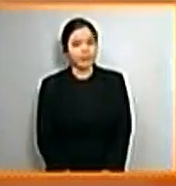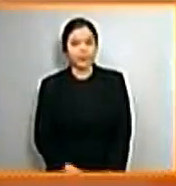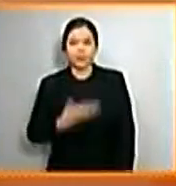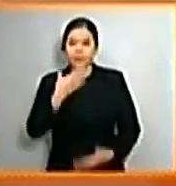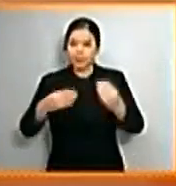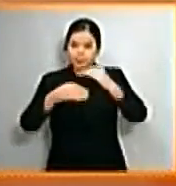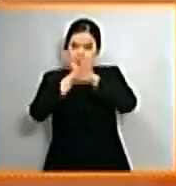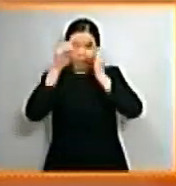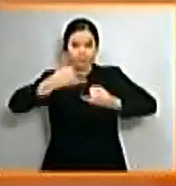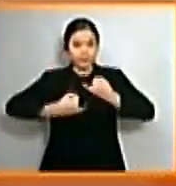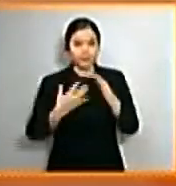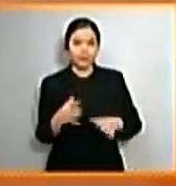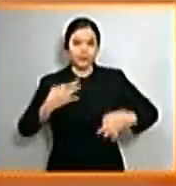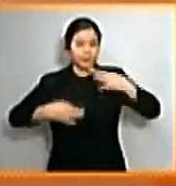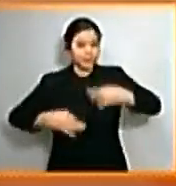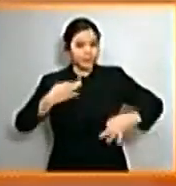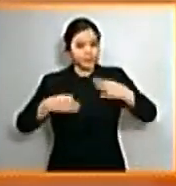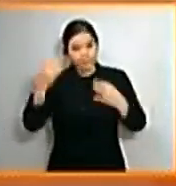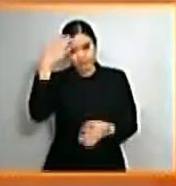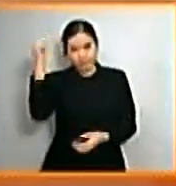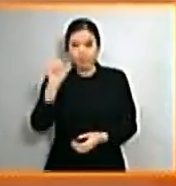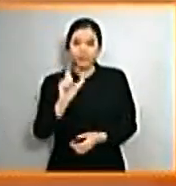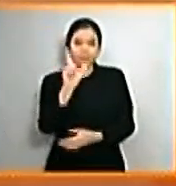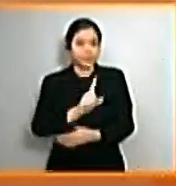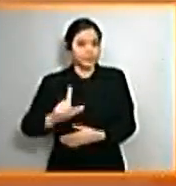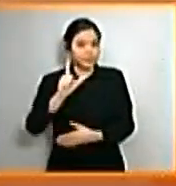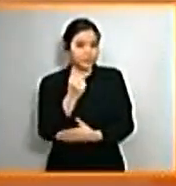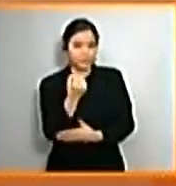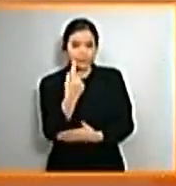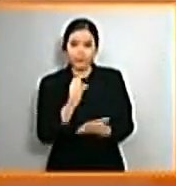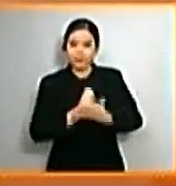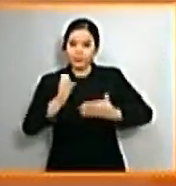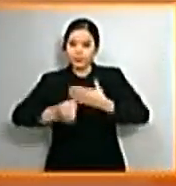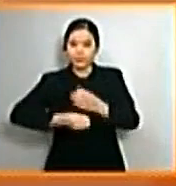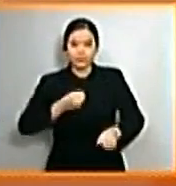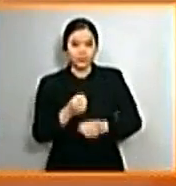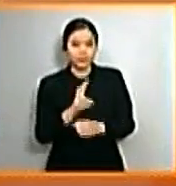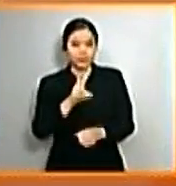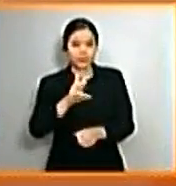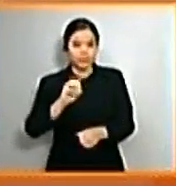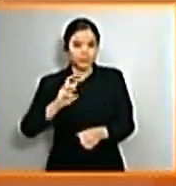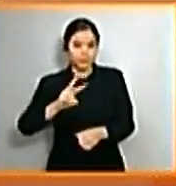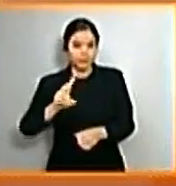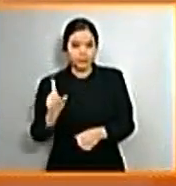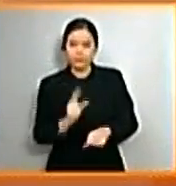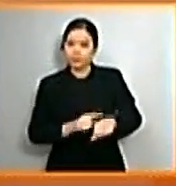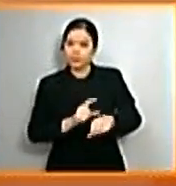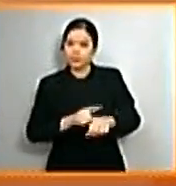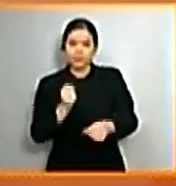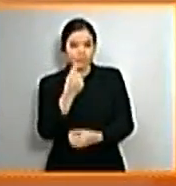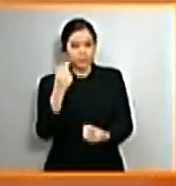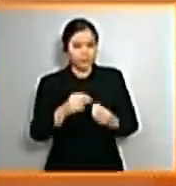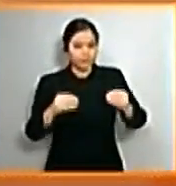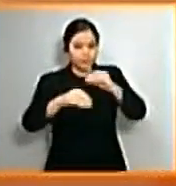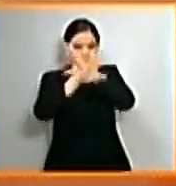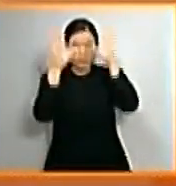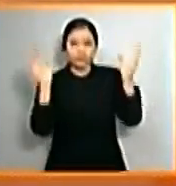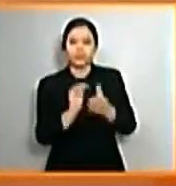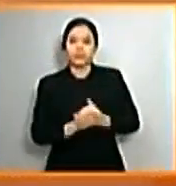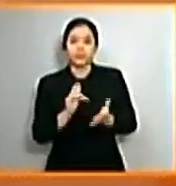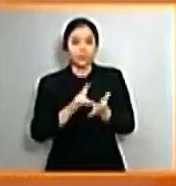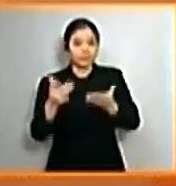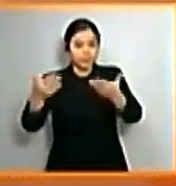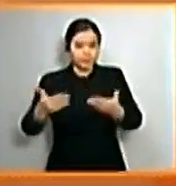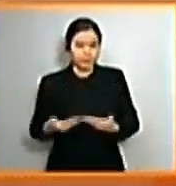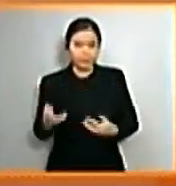Muy buenos días, Juárez, qué alegría poder saludarles. Hoy lunes 11 de enero del año 2021, cuando el reloj ya marca las 11 en punto de la mañana. Damos la